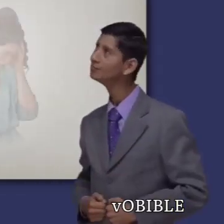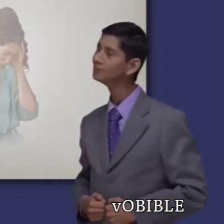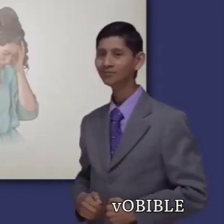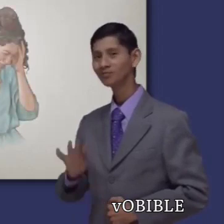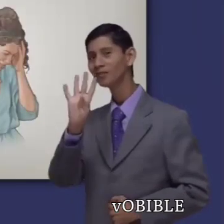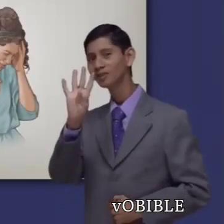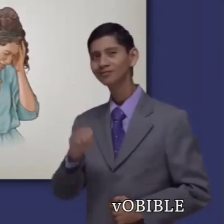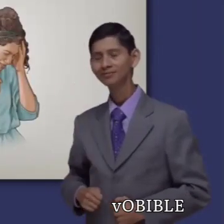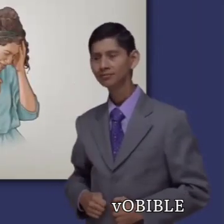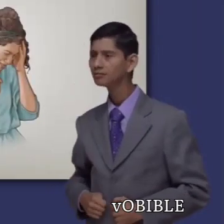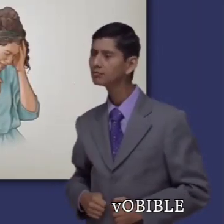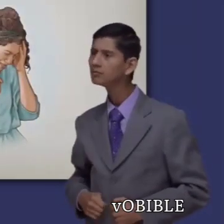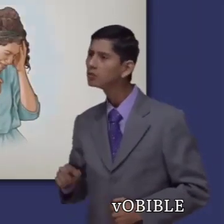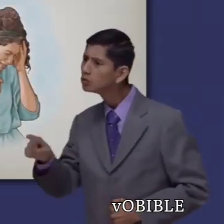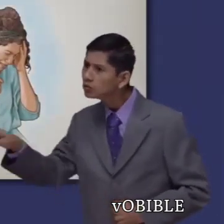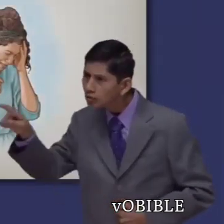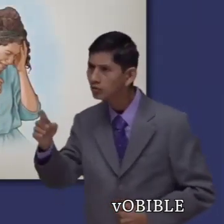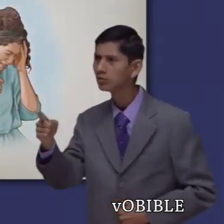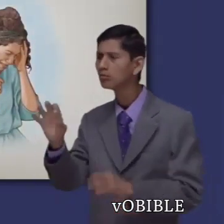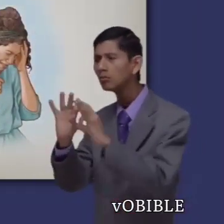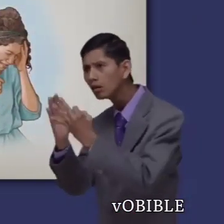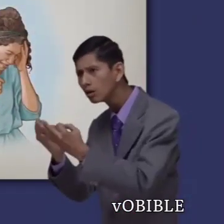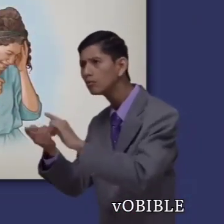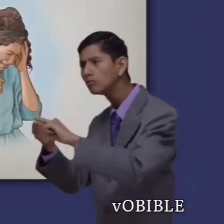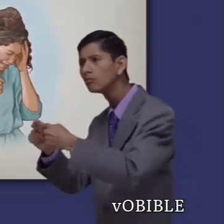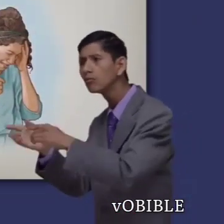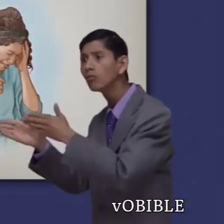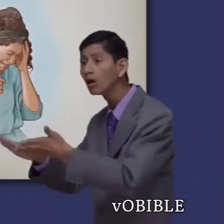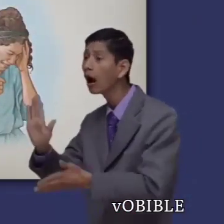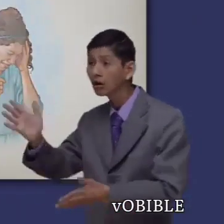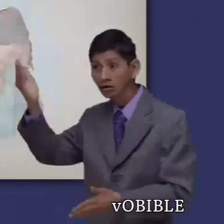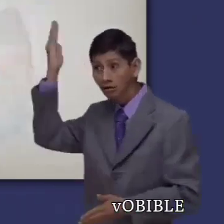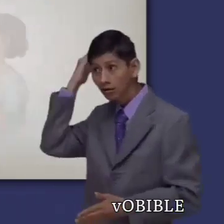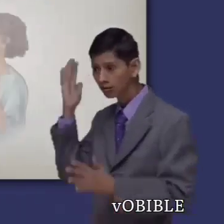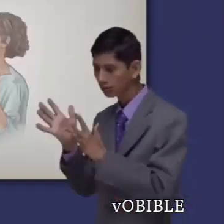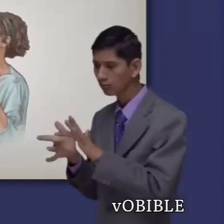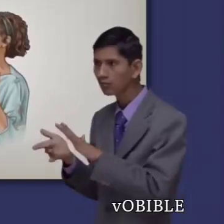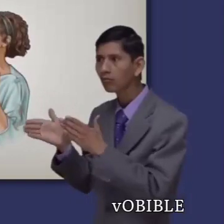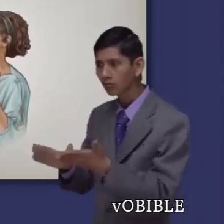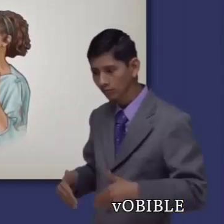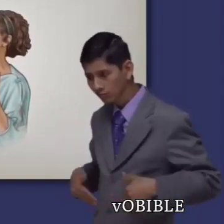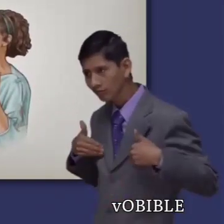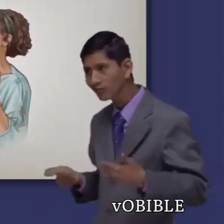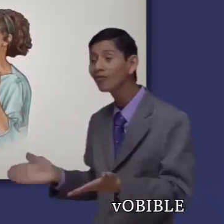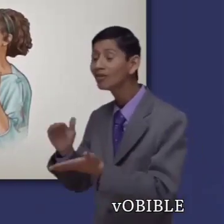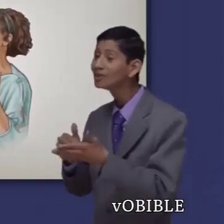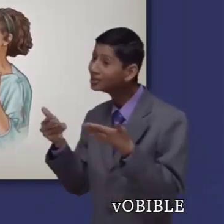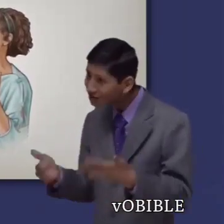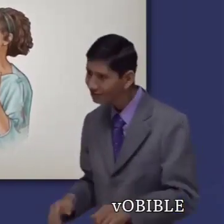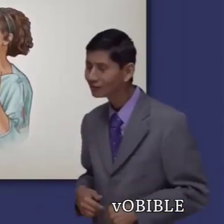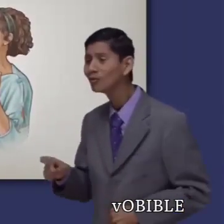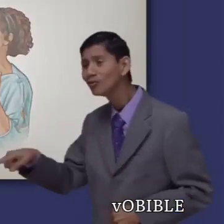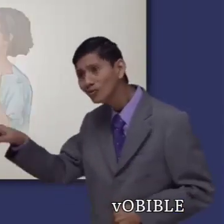a quienes han perdido a seres queridos. La resurrección de Jesús es una garantía de que los muertos resucitarán.